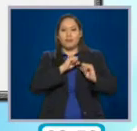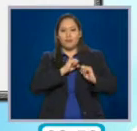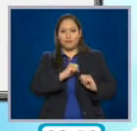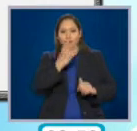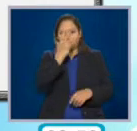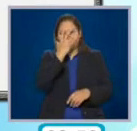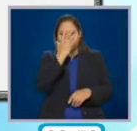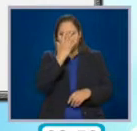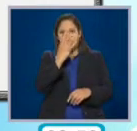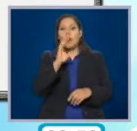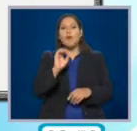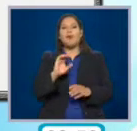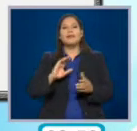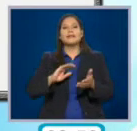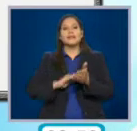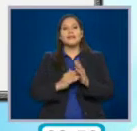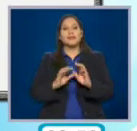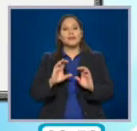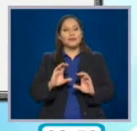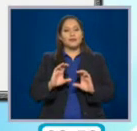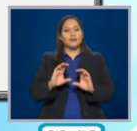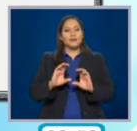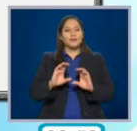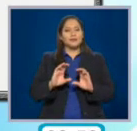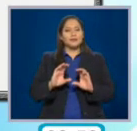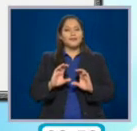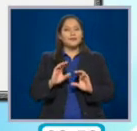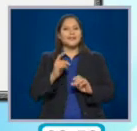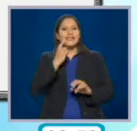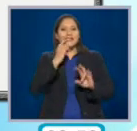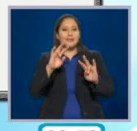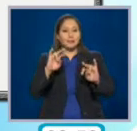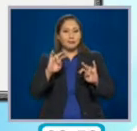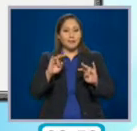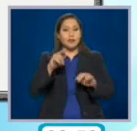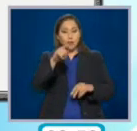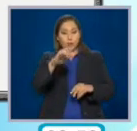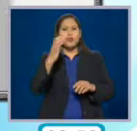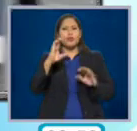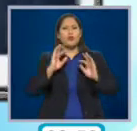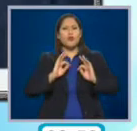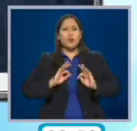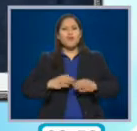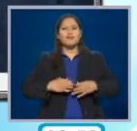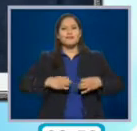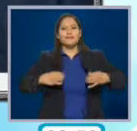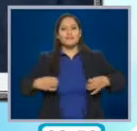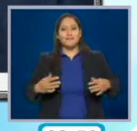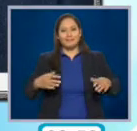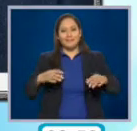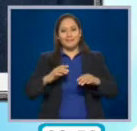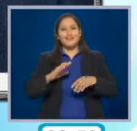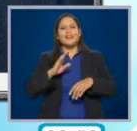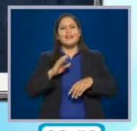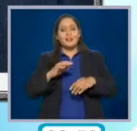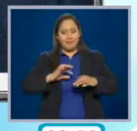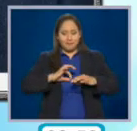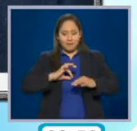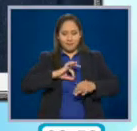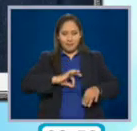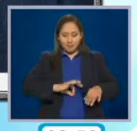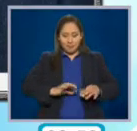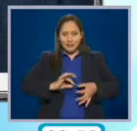y cierta reserva. Ok. Cuando nosotros nos sentimos más cómodos, lo primero que hacemos es abrirnos el saco o